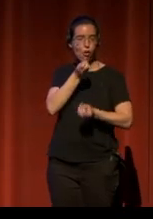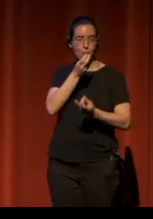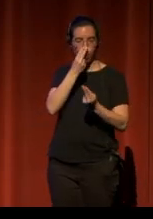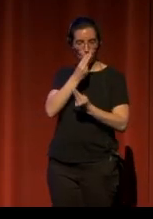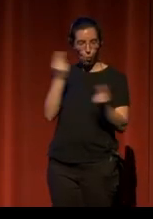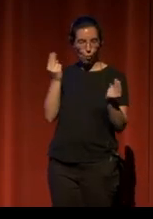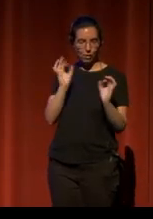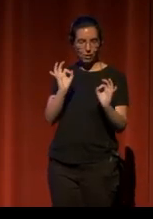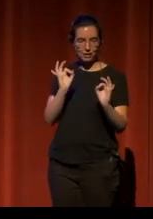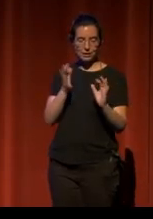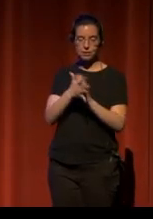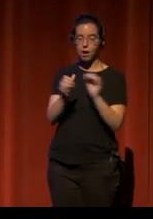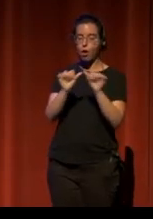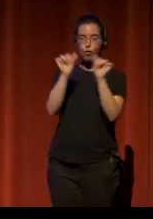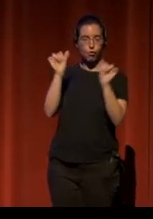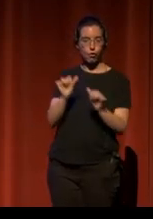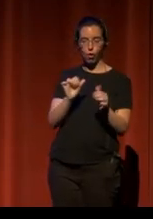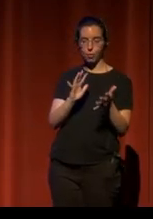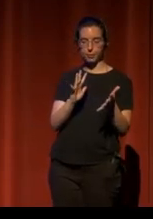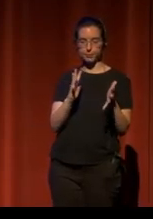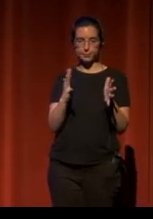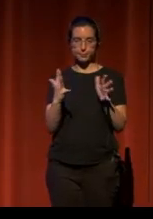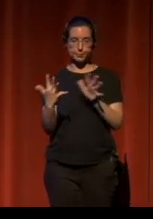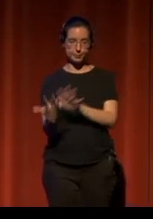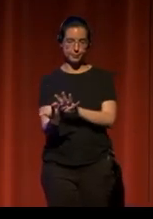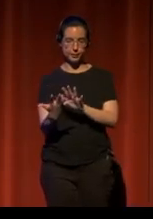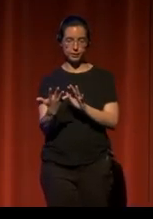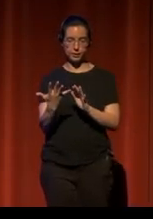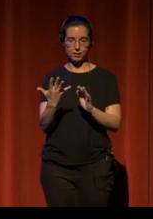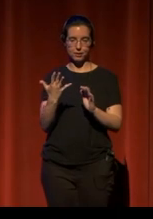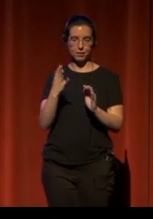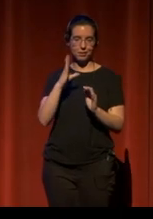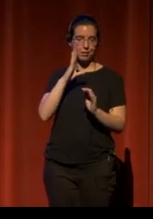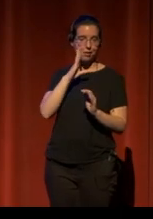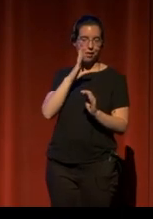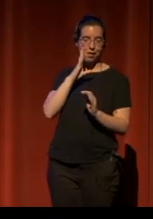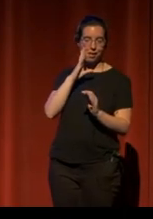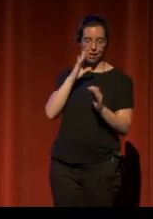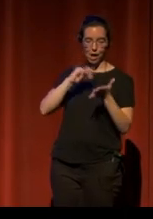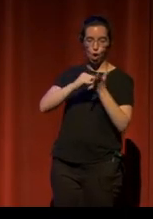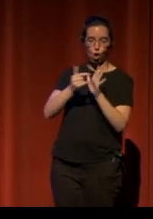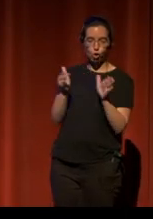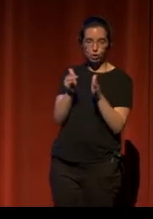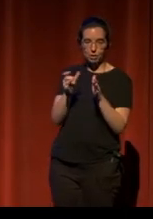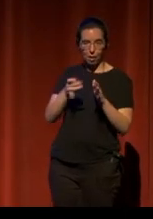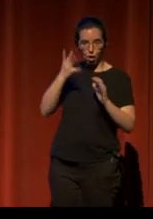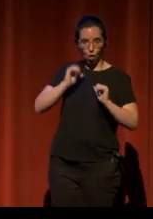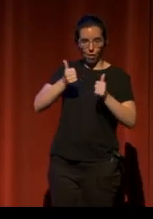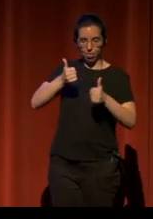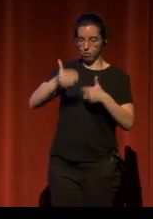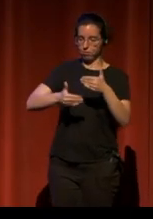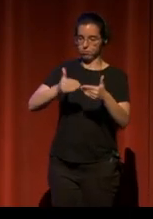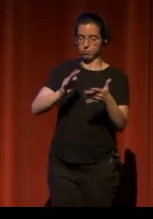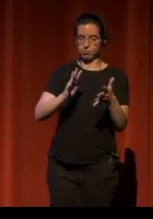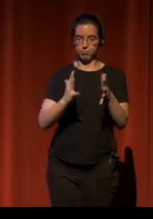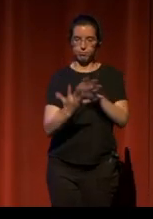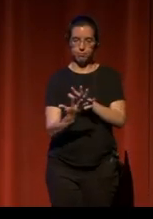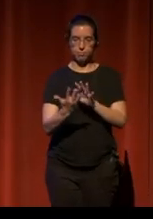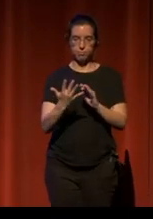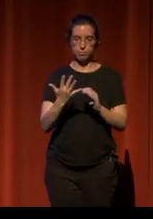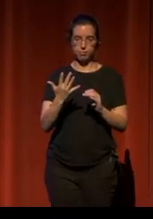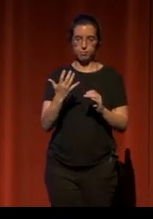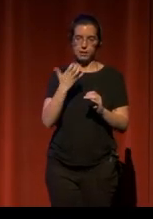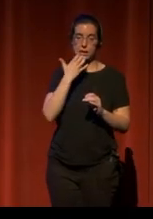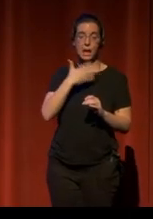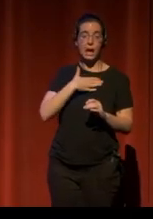forma para transformar para transitar de esas jerarquías a esos eh rizomas a esos ecosistemas de innovación tenéis para el que quiera mucho más